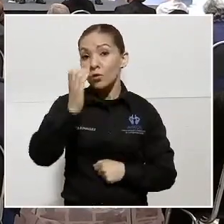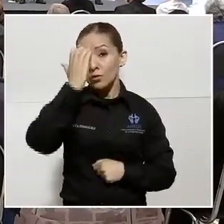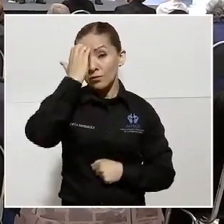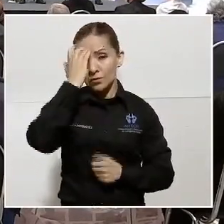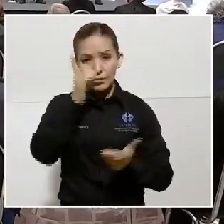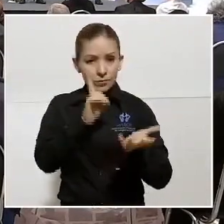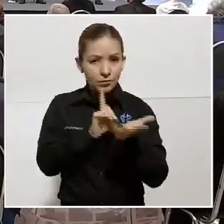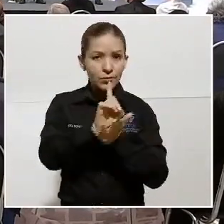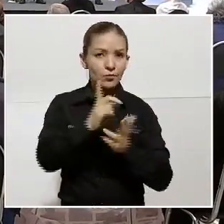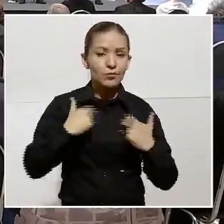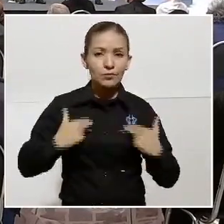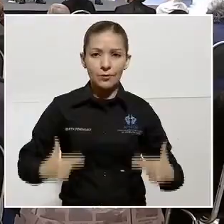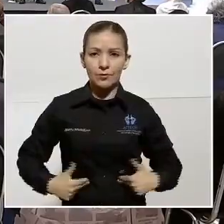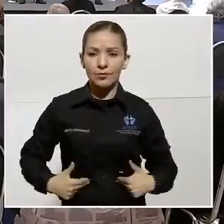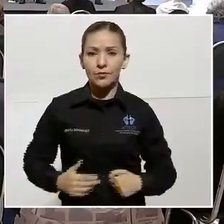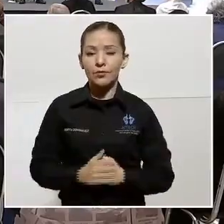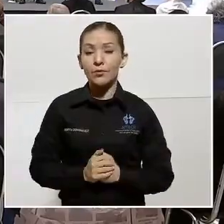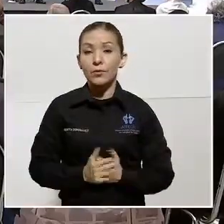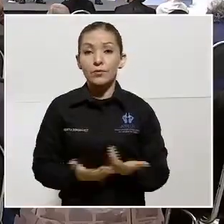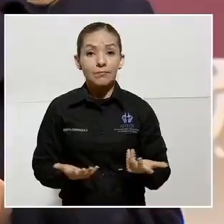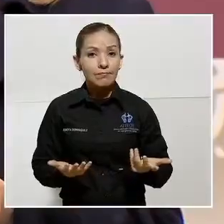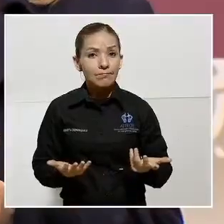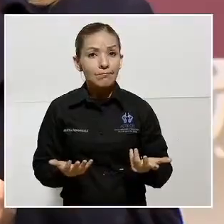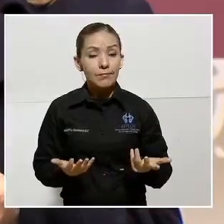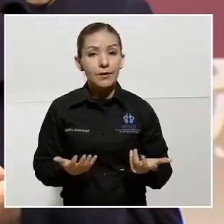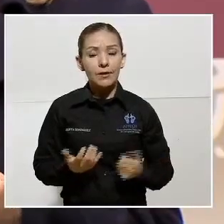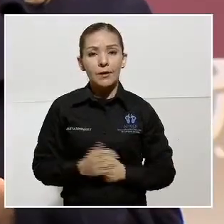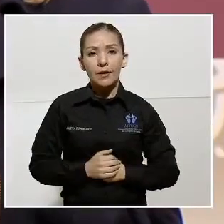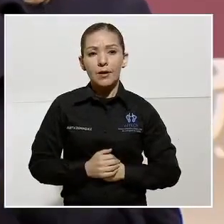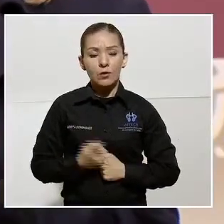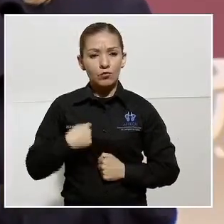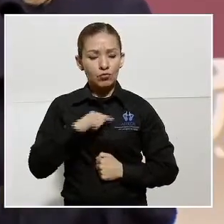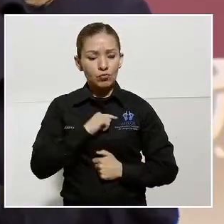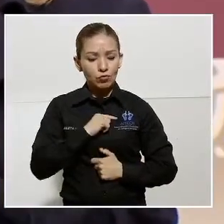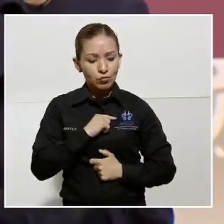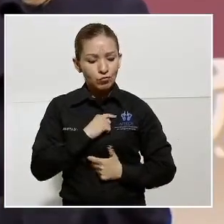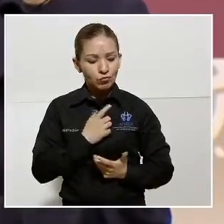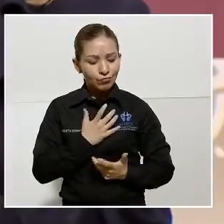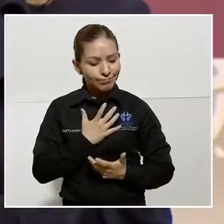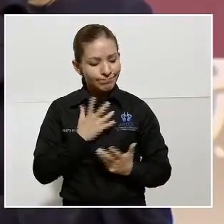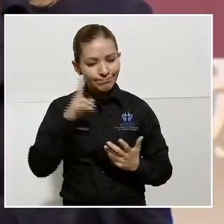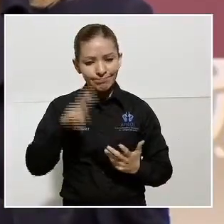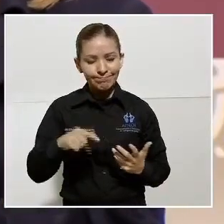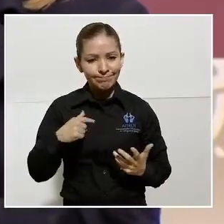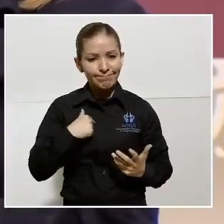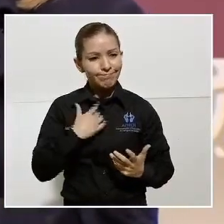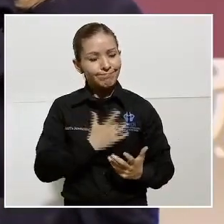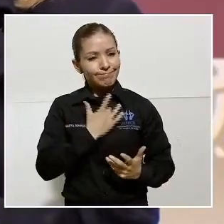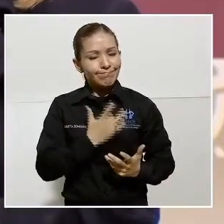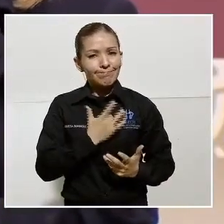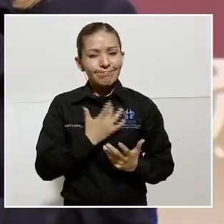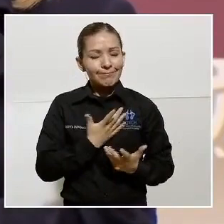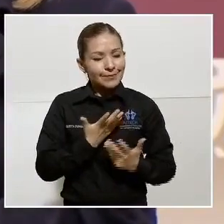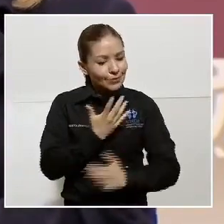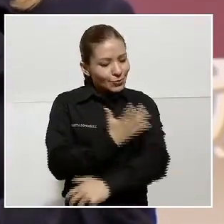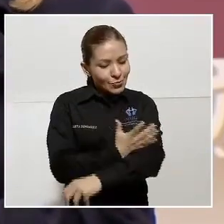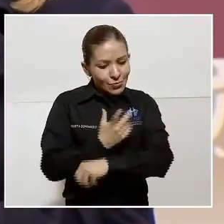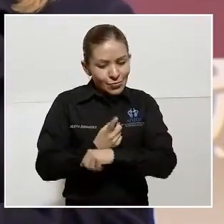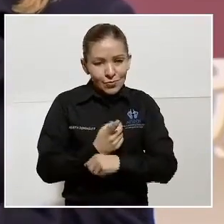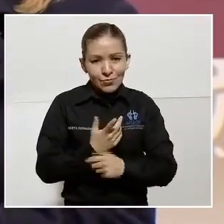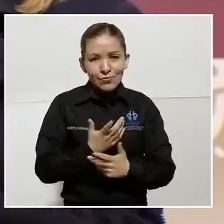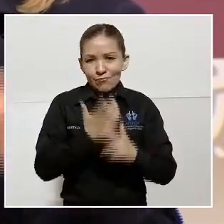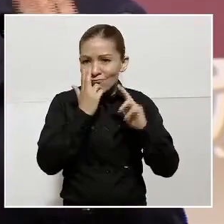los derechos humanos. Y no hay forma más honesta de conmemorar este acontecimiento